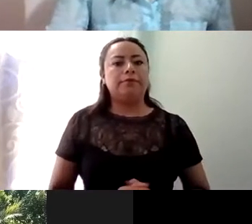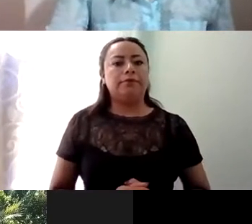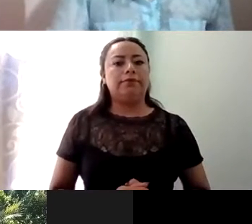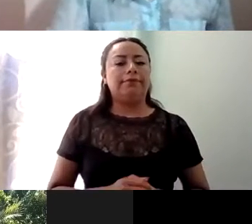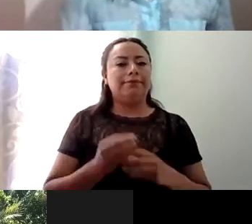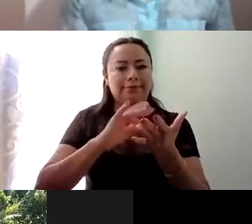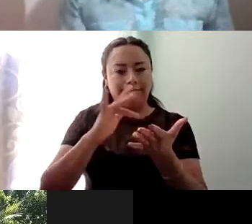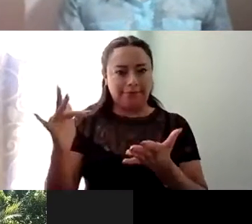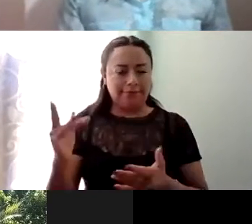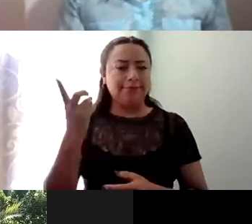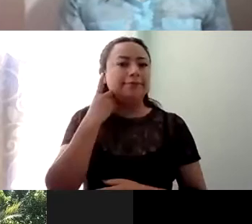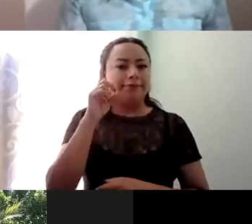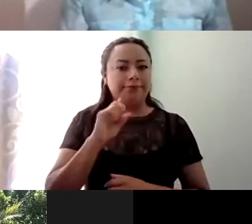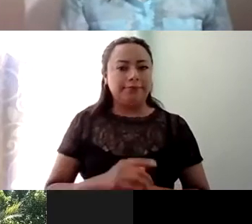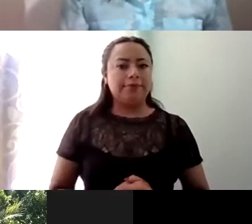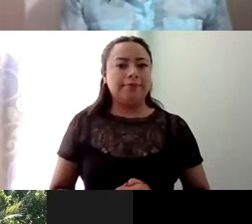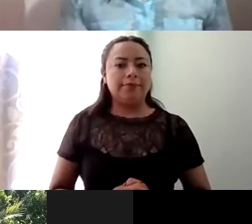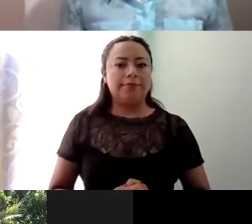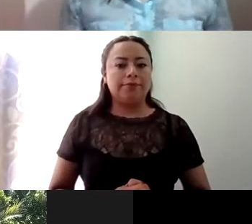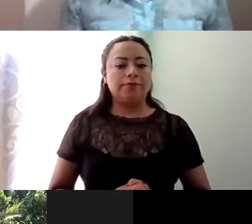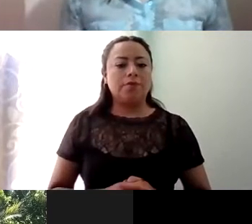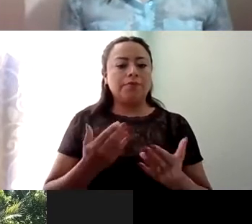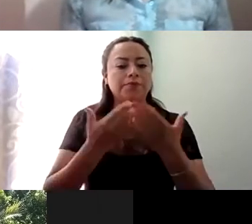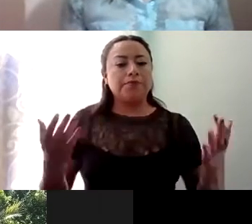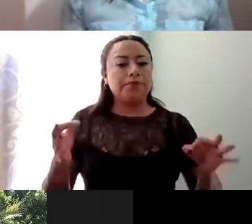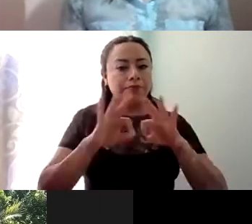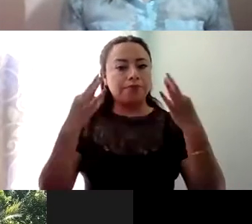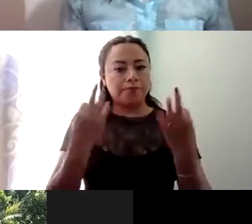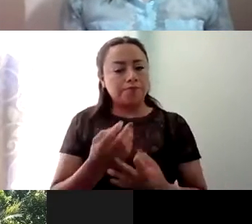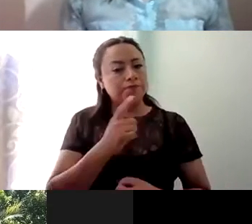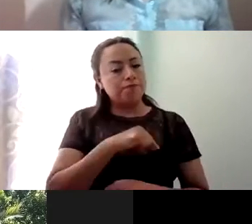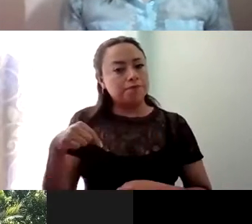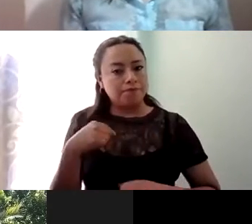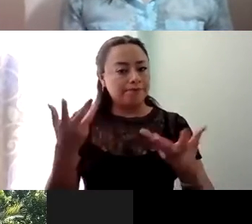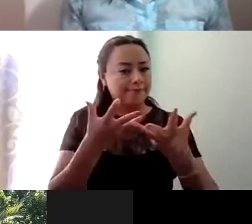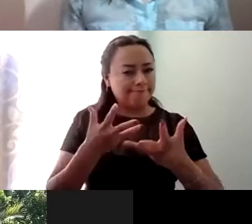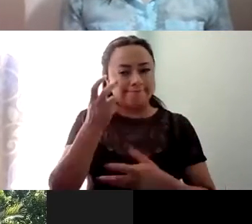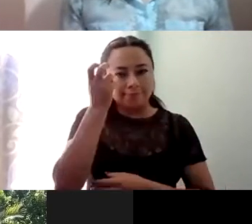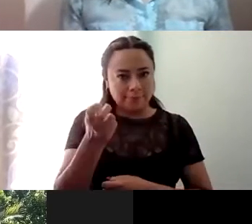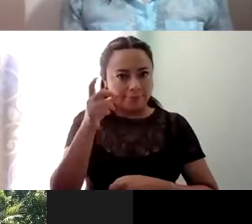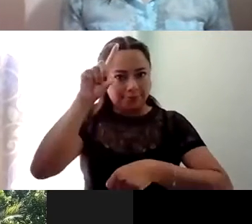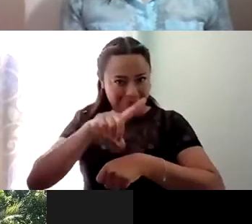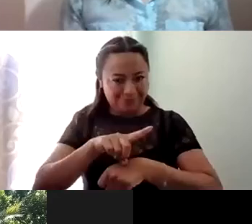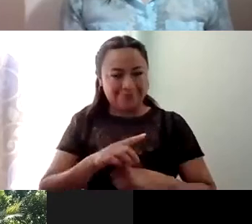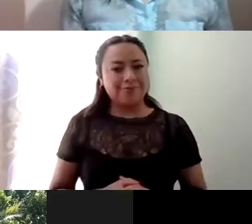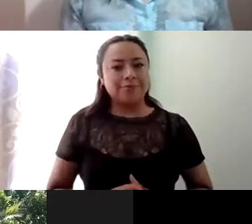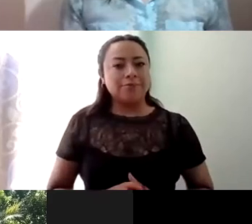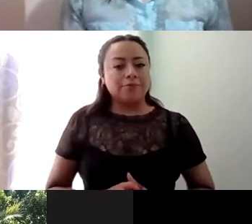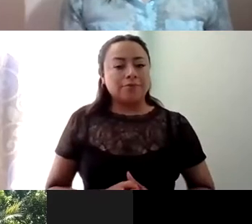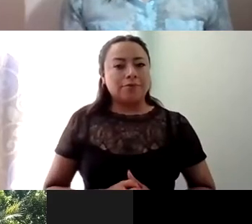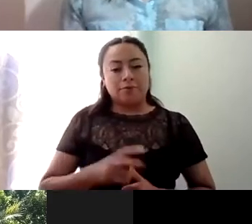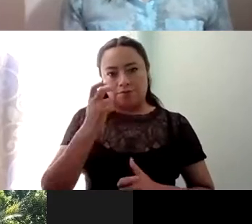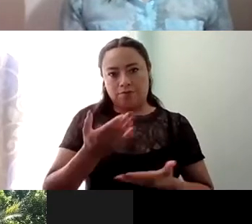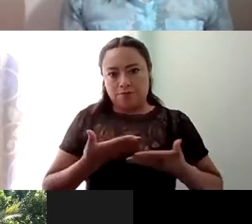Muchas gracias, diputada. Bajo este formato estaremos desarrollando la entrevista el día de hoy. Así que ahora se le concede el uso de la